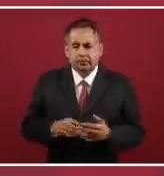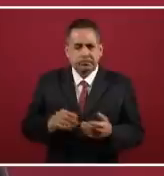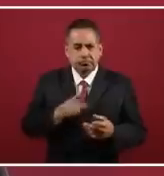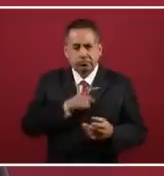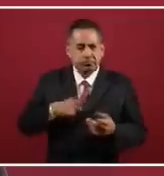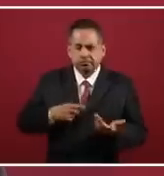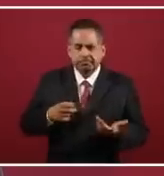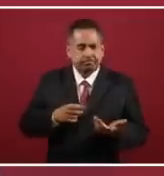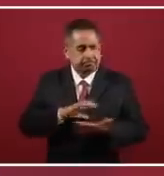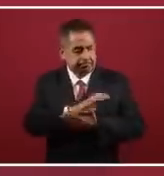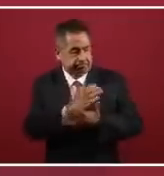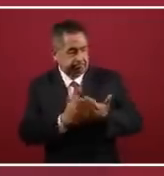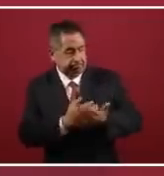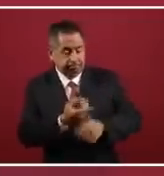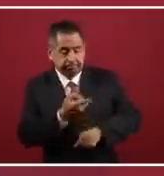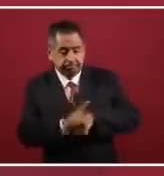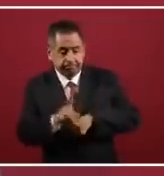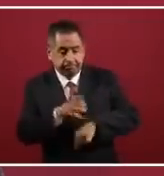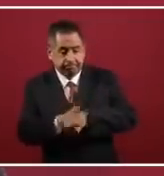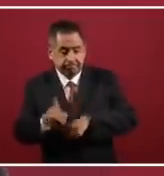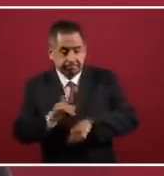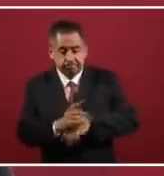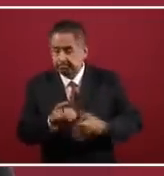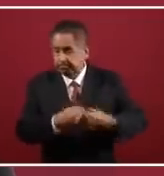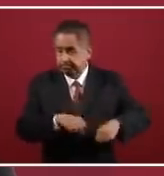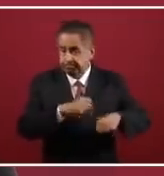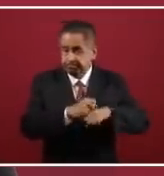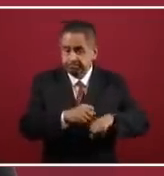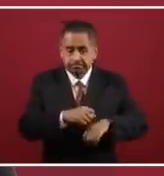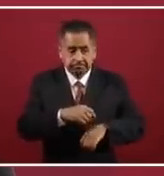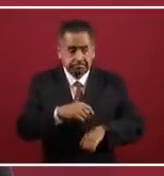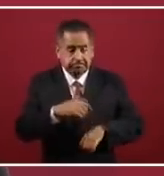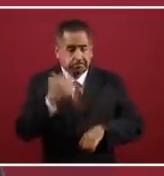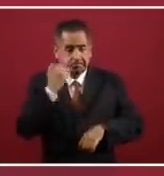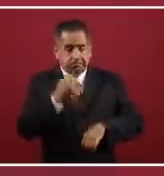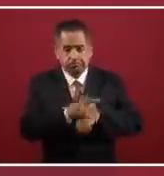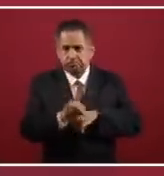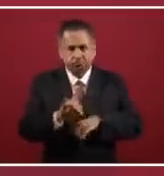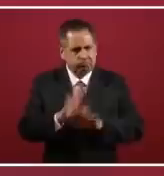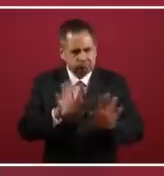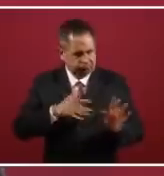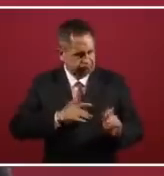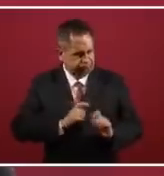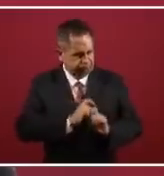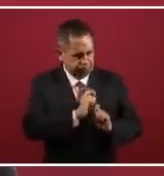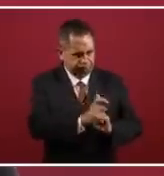fallarle a los accionistas, nos hicimos cargo